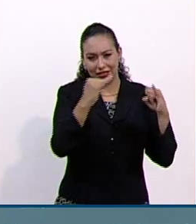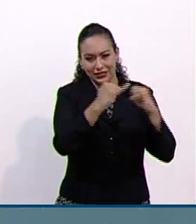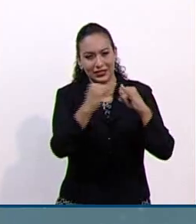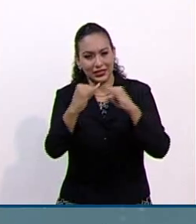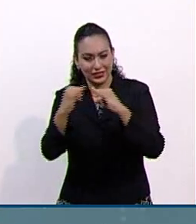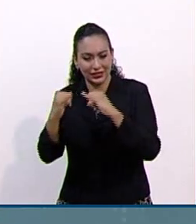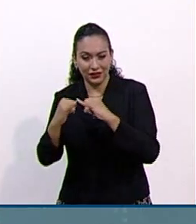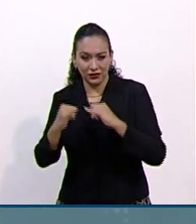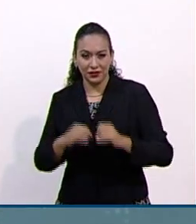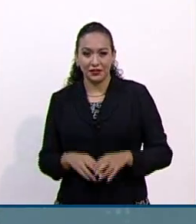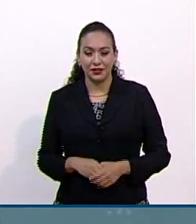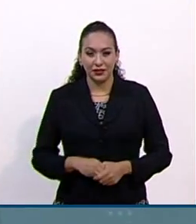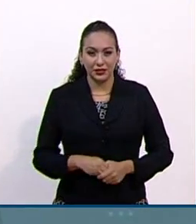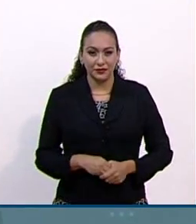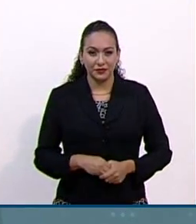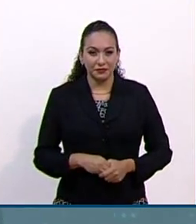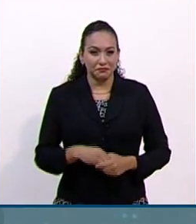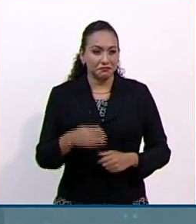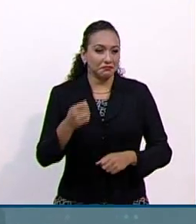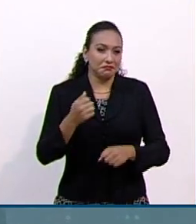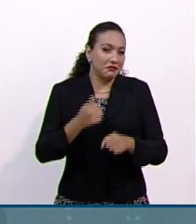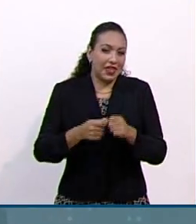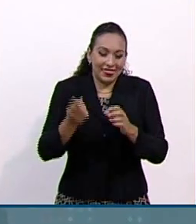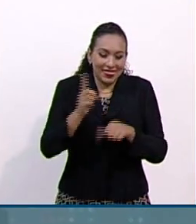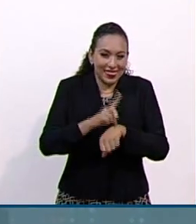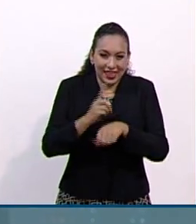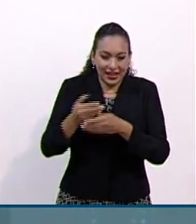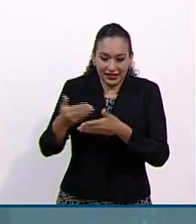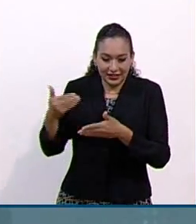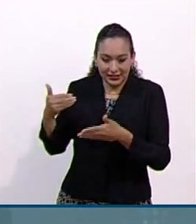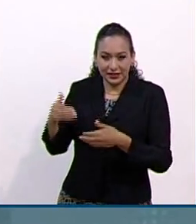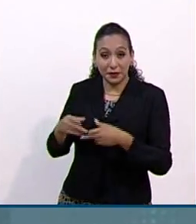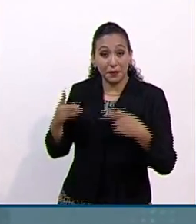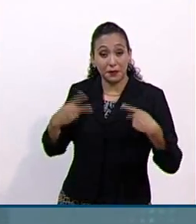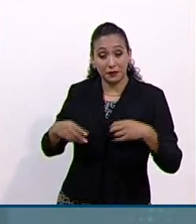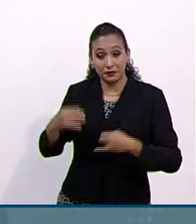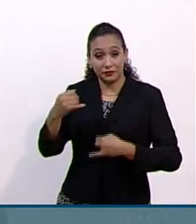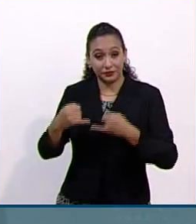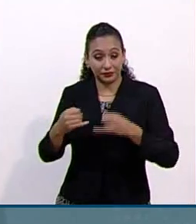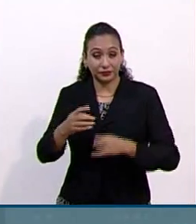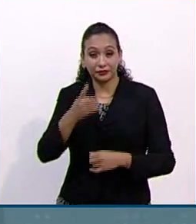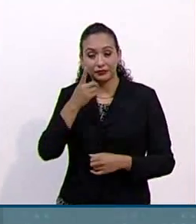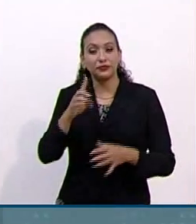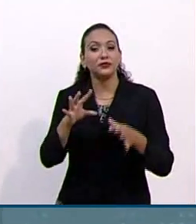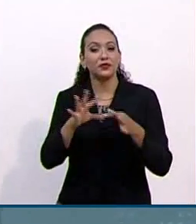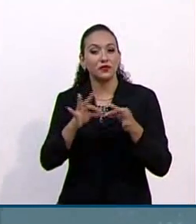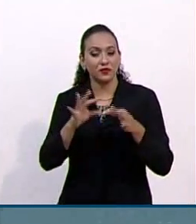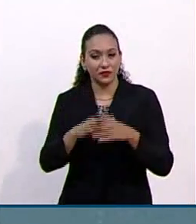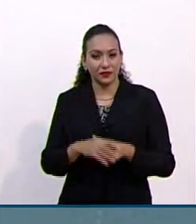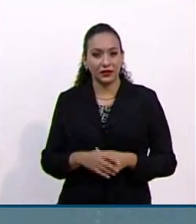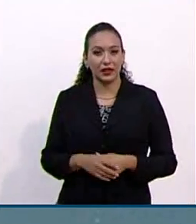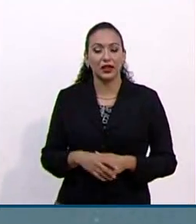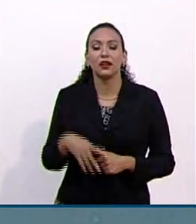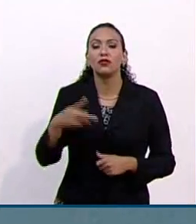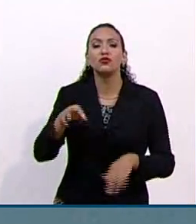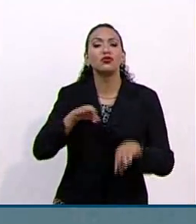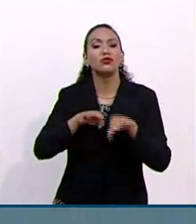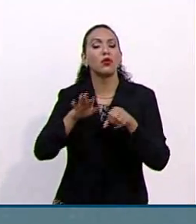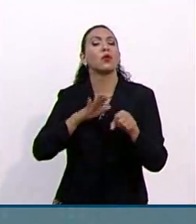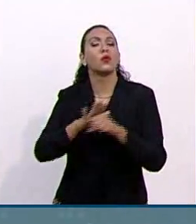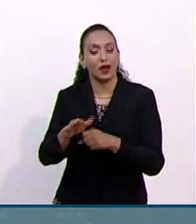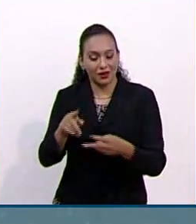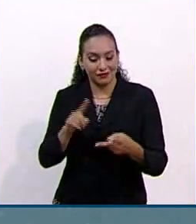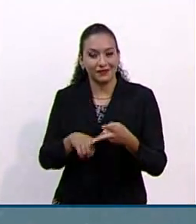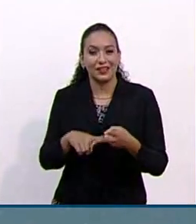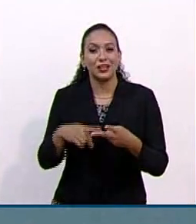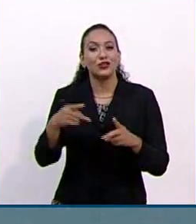educativas del país. En los últimos días, personas juzgadoras hablaron sobre el papel del Poder Judicial y la labor diaria que llevan